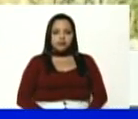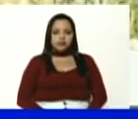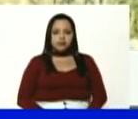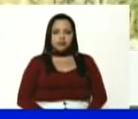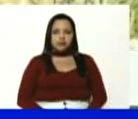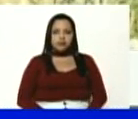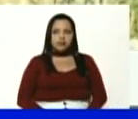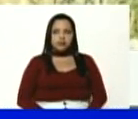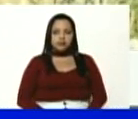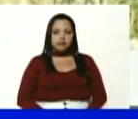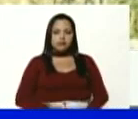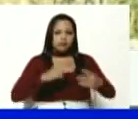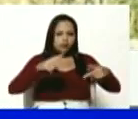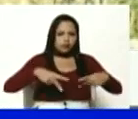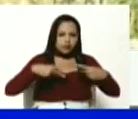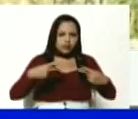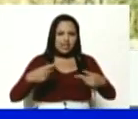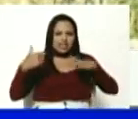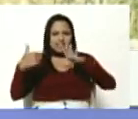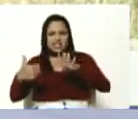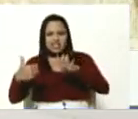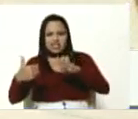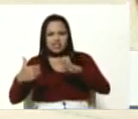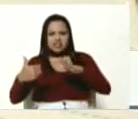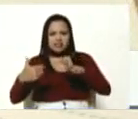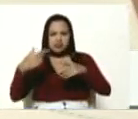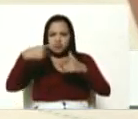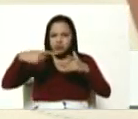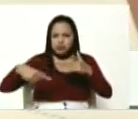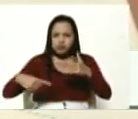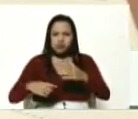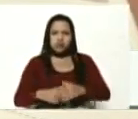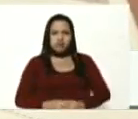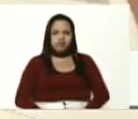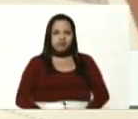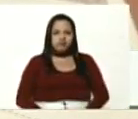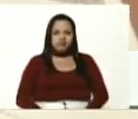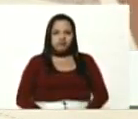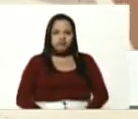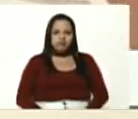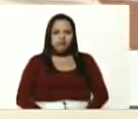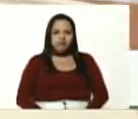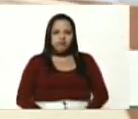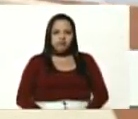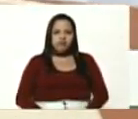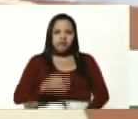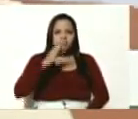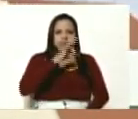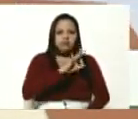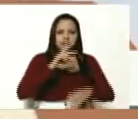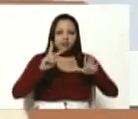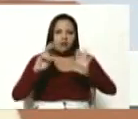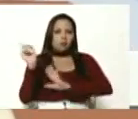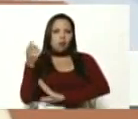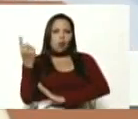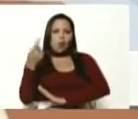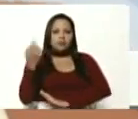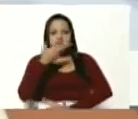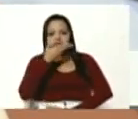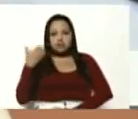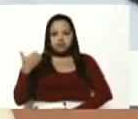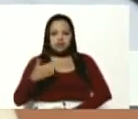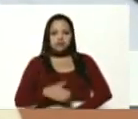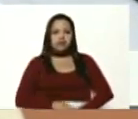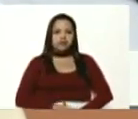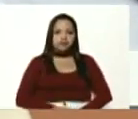y recuperamos 6 maestranza treinta y siete ambulancias recuperamos al